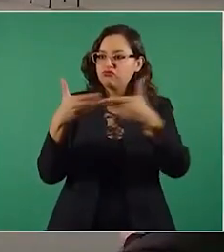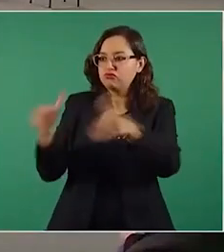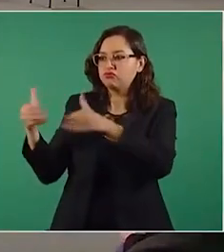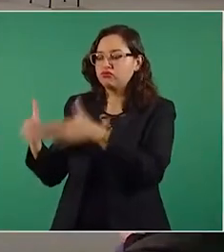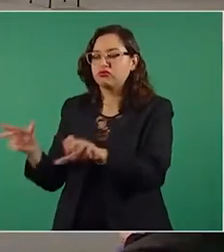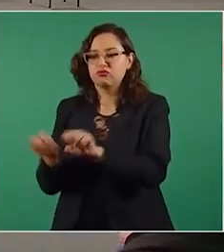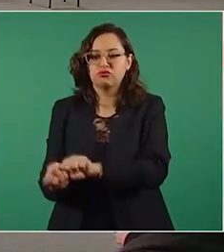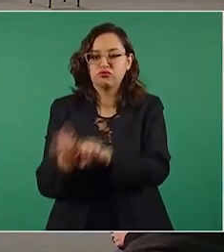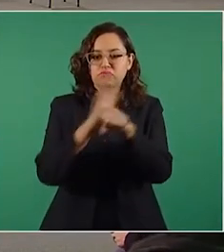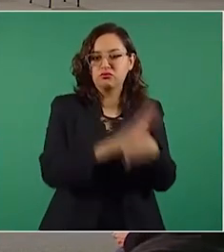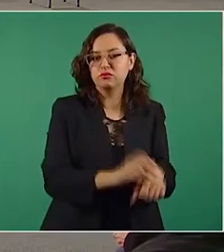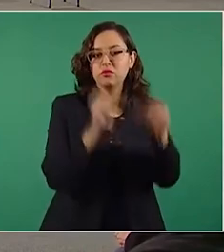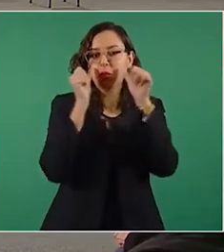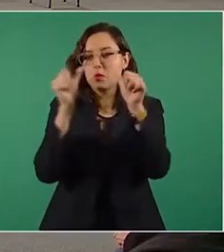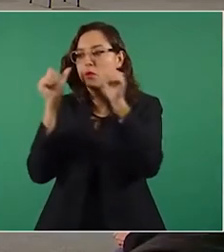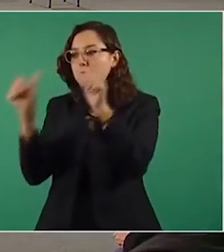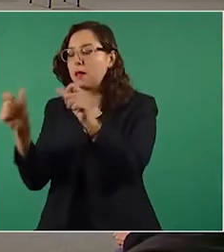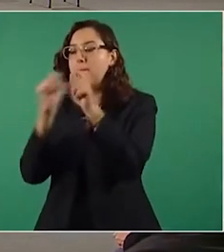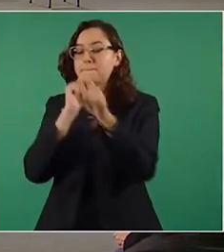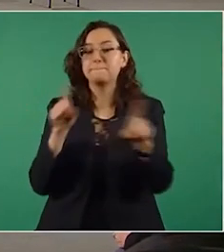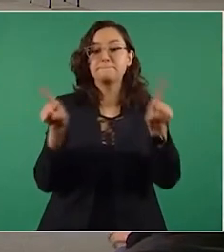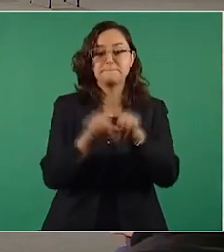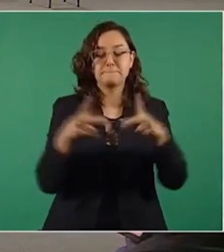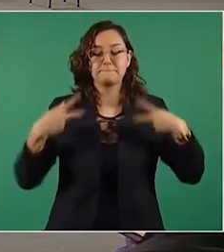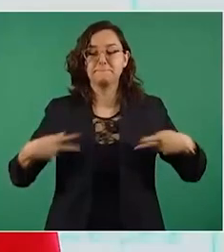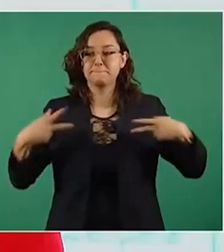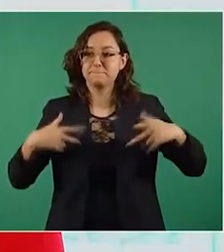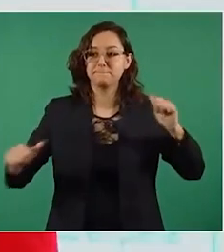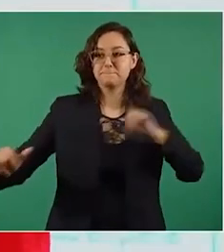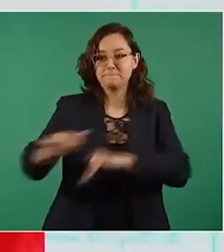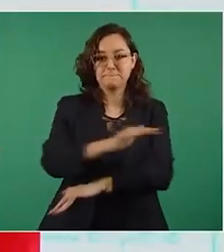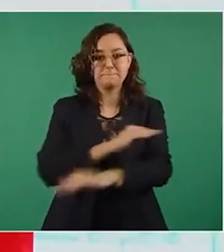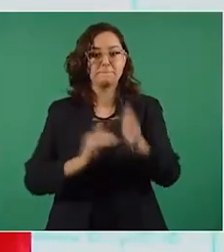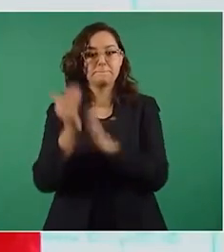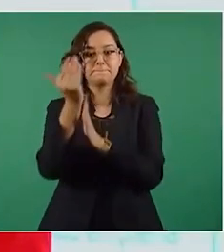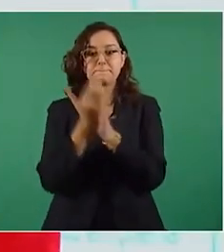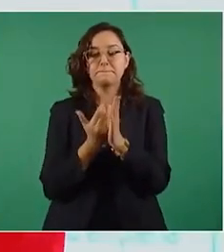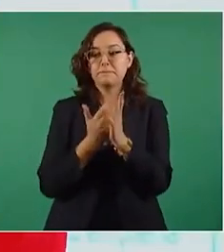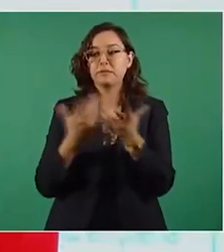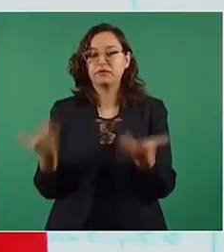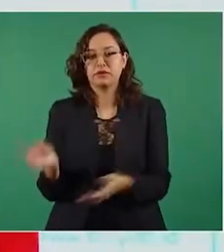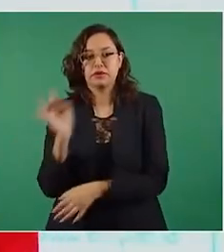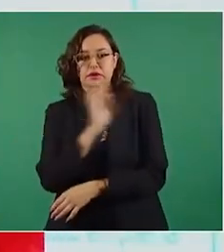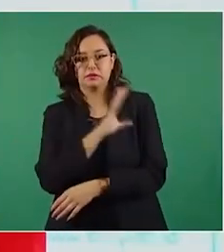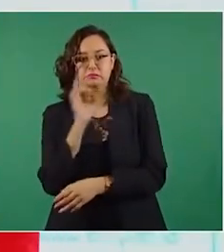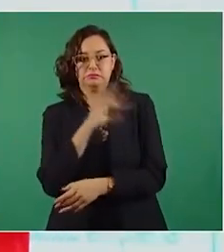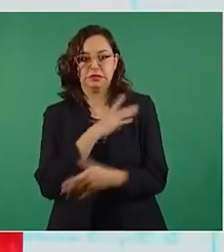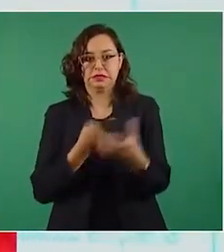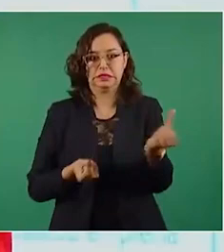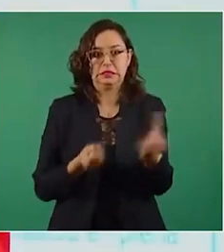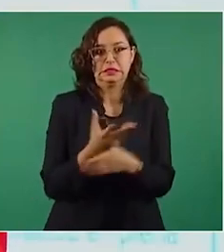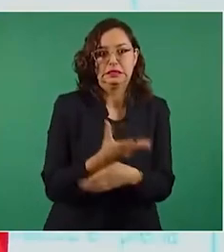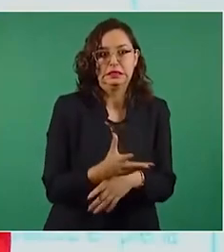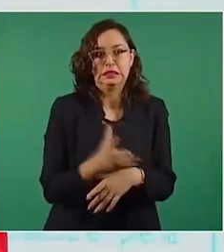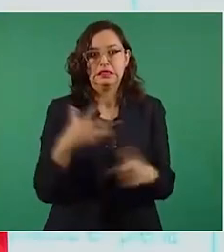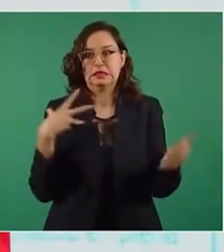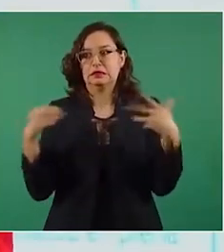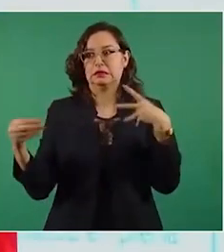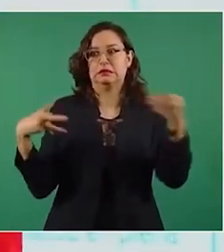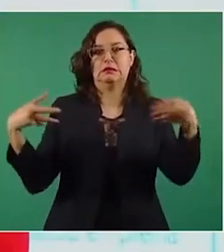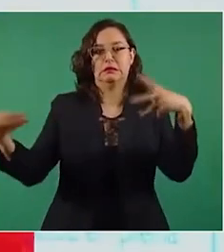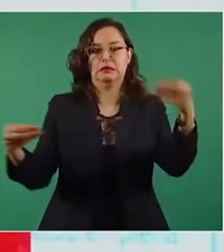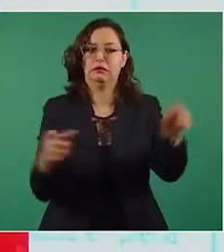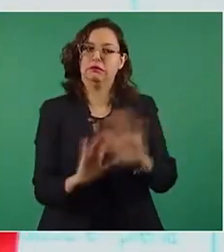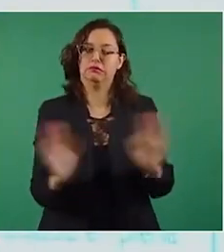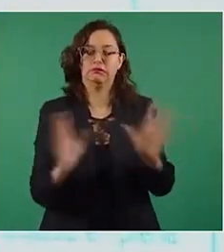COVID-19, en el que se redujo la movilidad de la población e incrementó su temor al riesgo de contagiarse en las